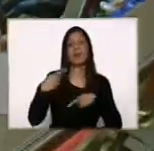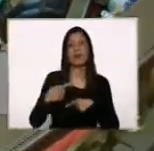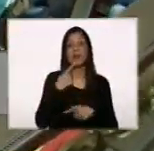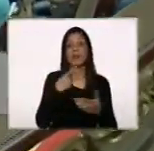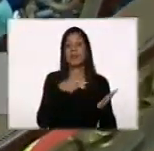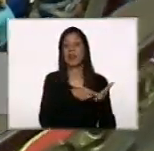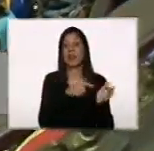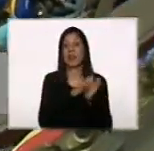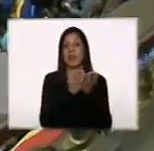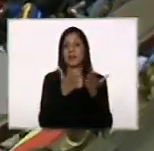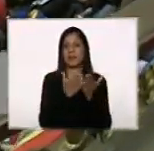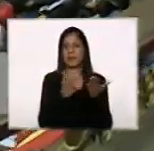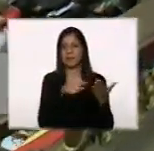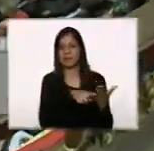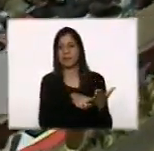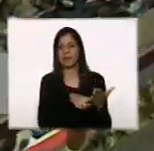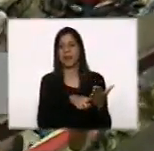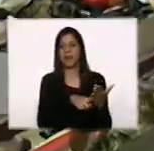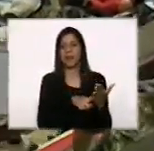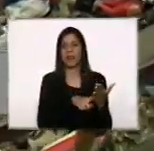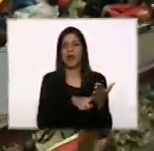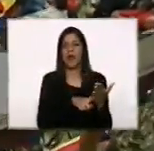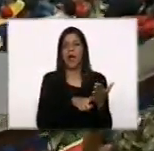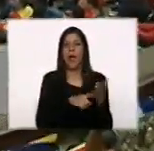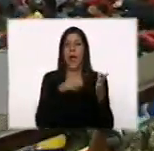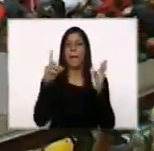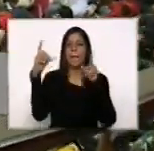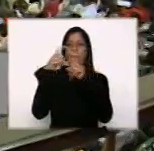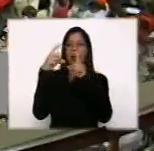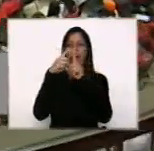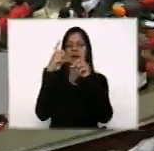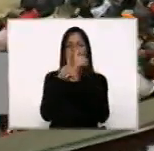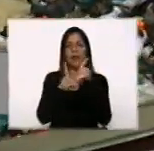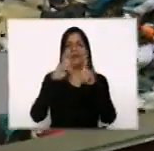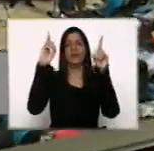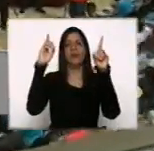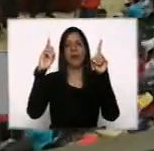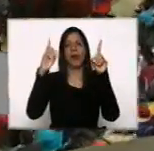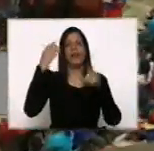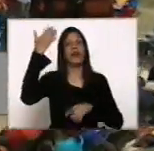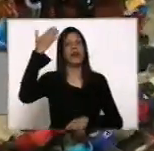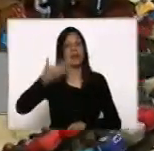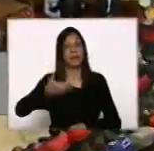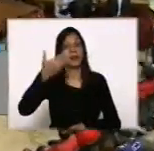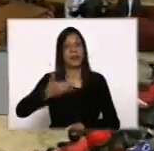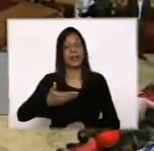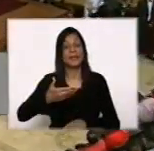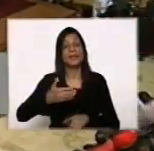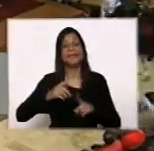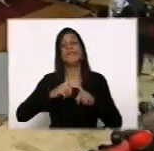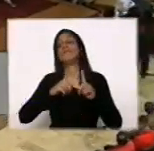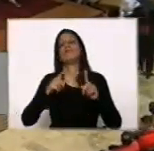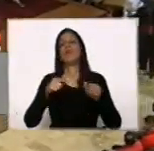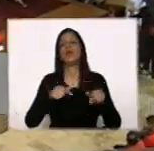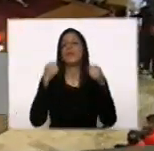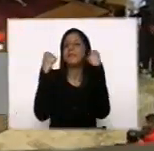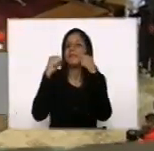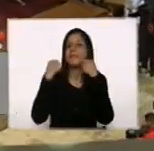dice que la palabra democracia tenía un gran prestigio, pero cuando se aplicaba esa